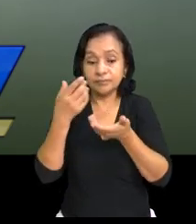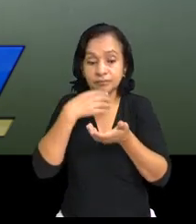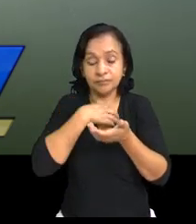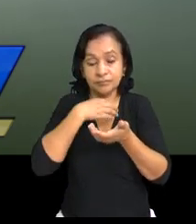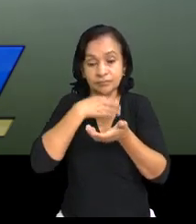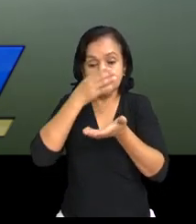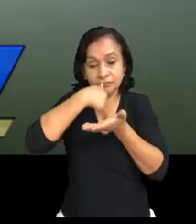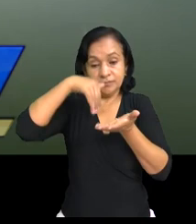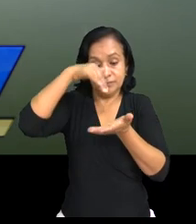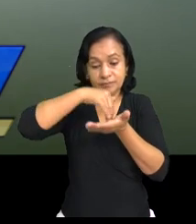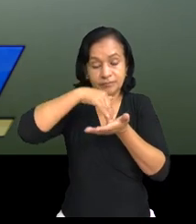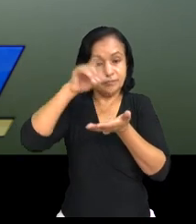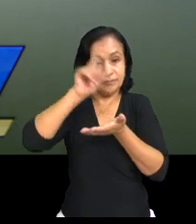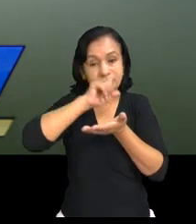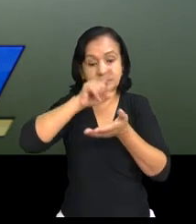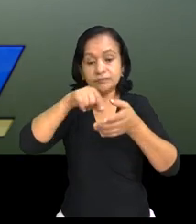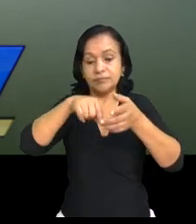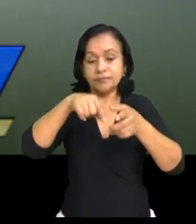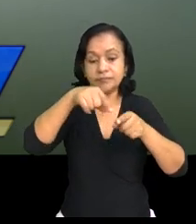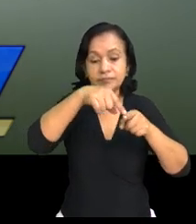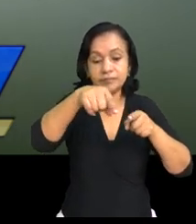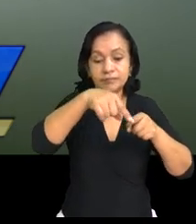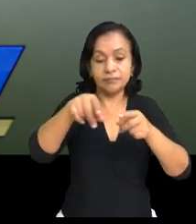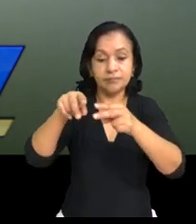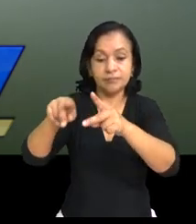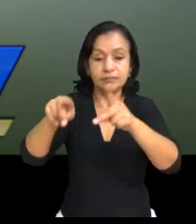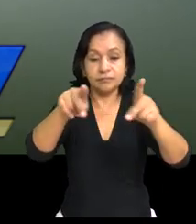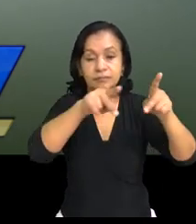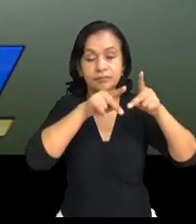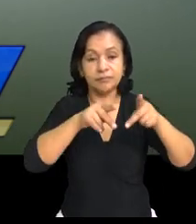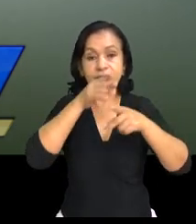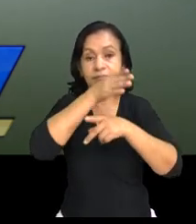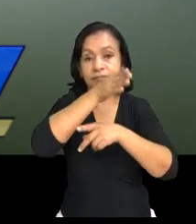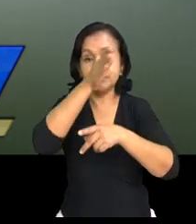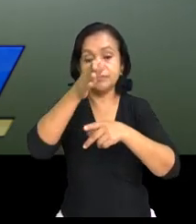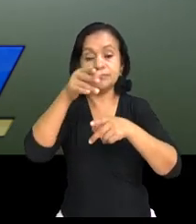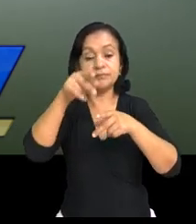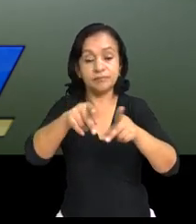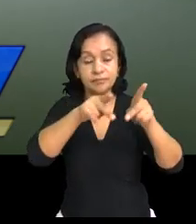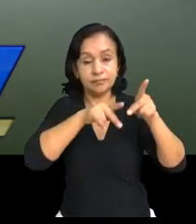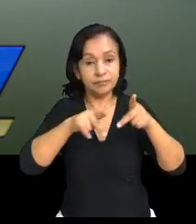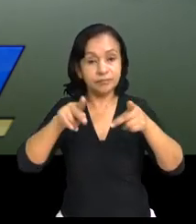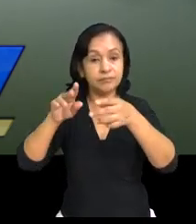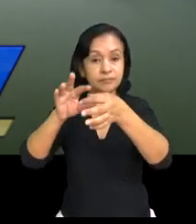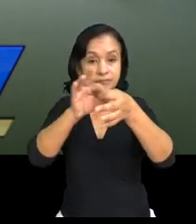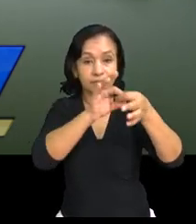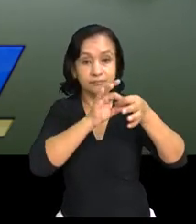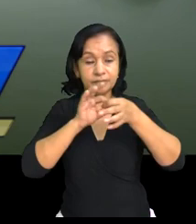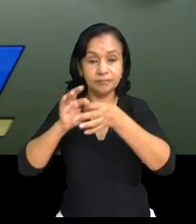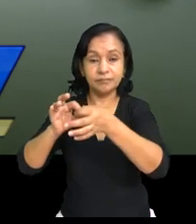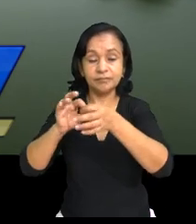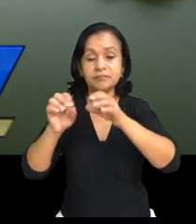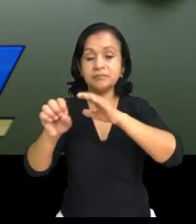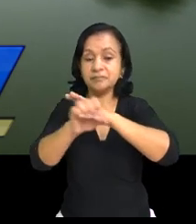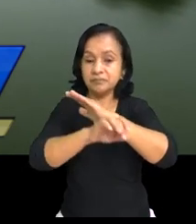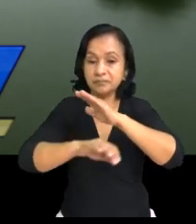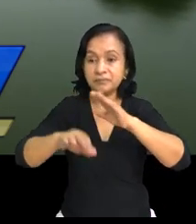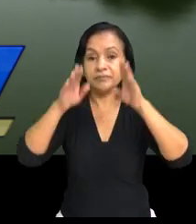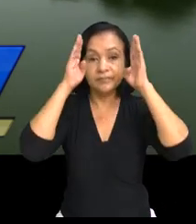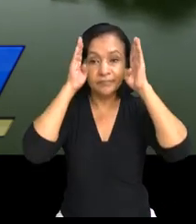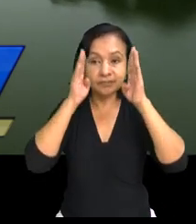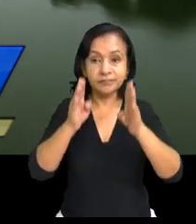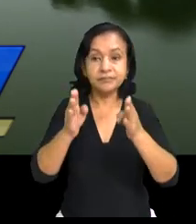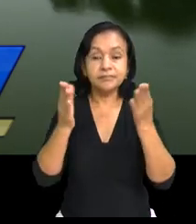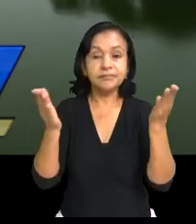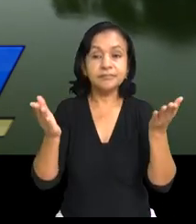sino que es del territorio, de gestión territorial integral con enfoque social.